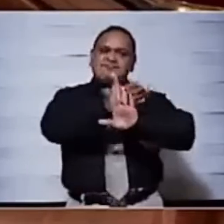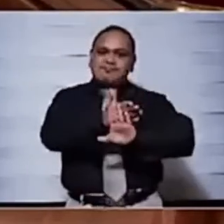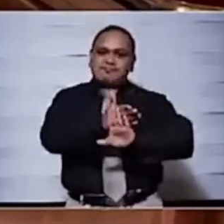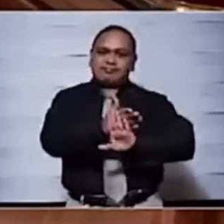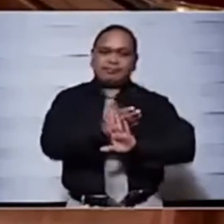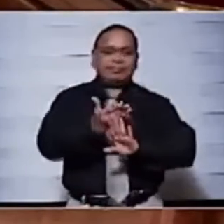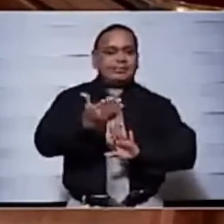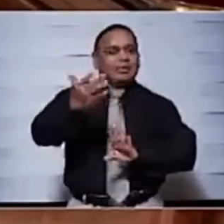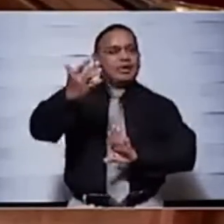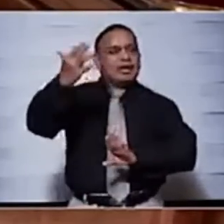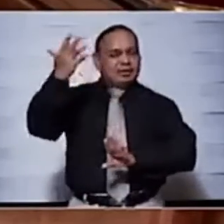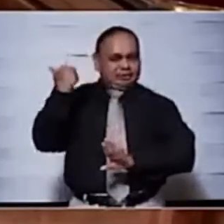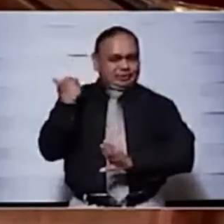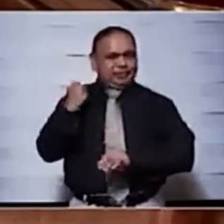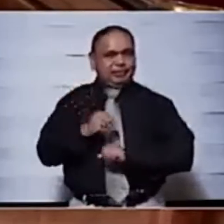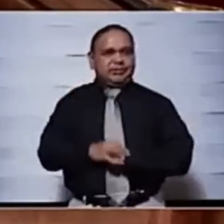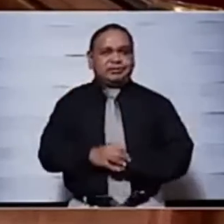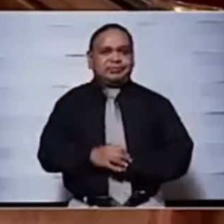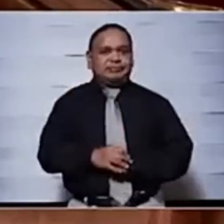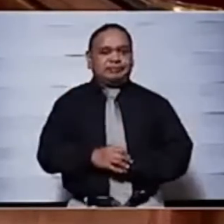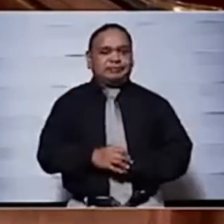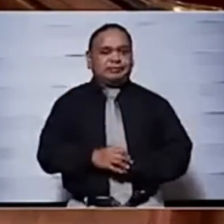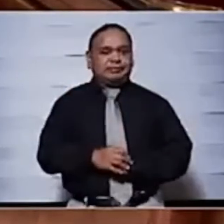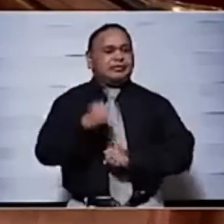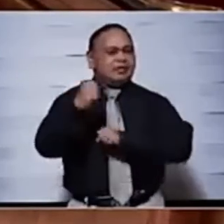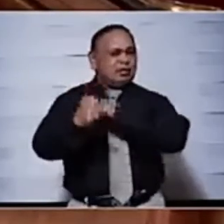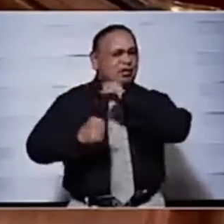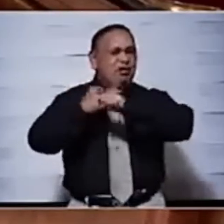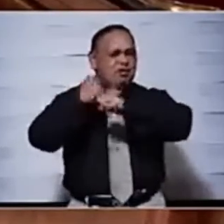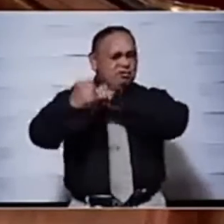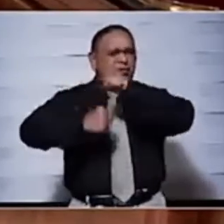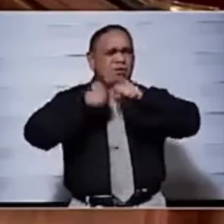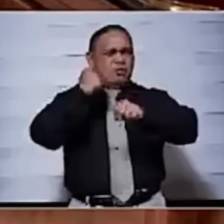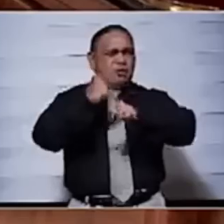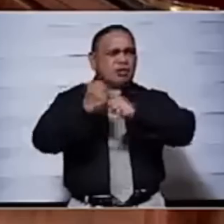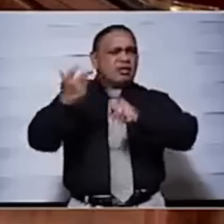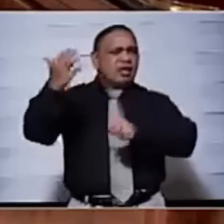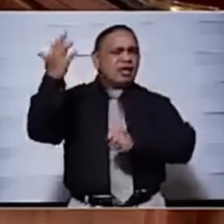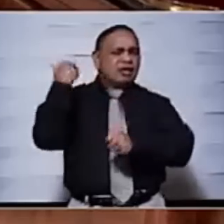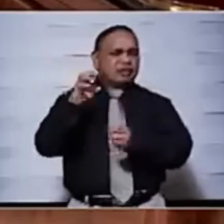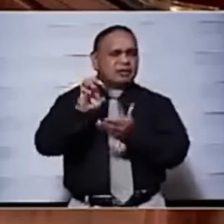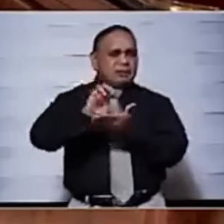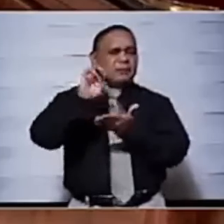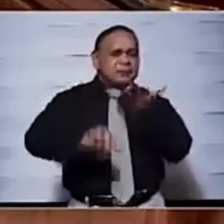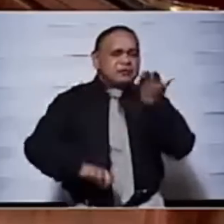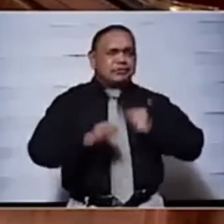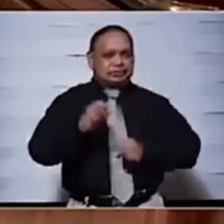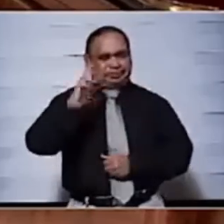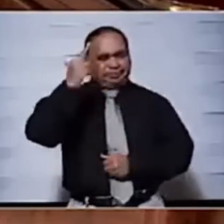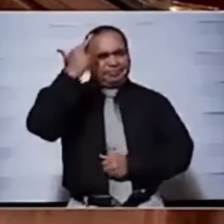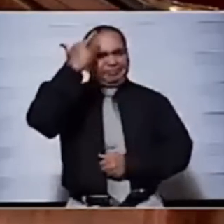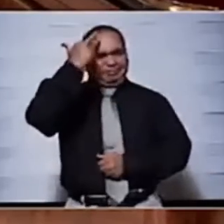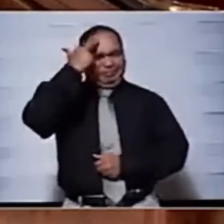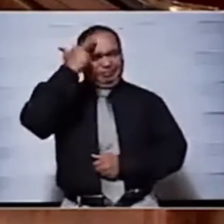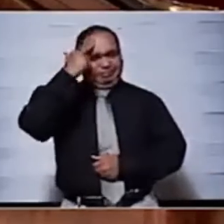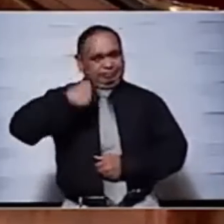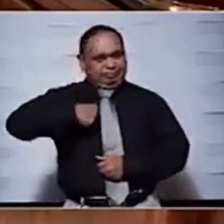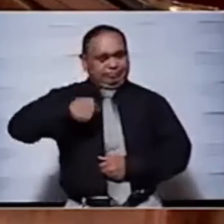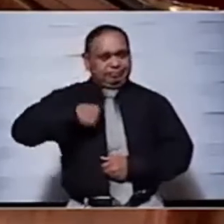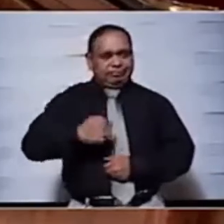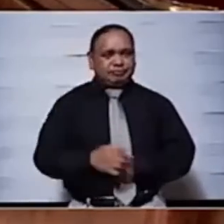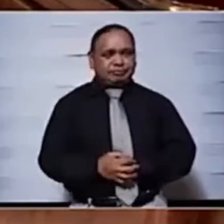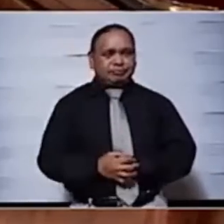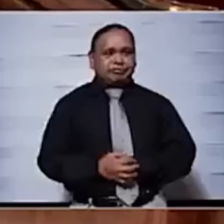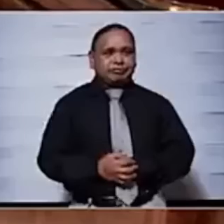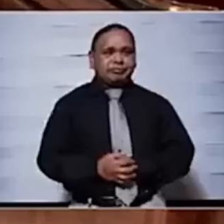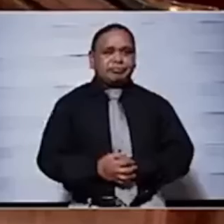ocurría o que ha ocurrido durante décadas cuando de repente, yo recuerdo hace muchísimos años cuando